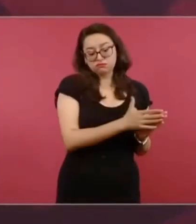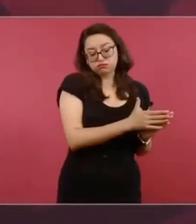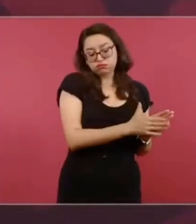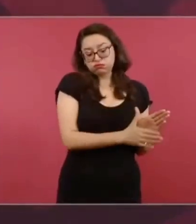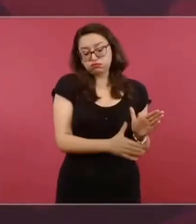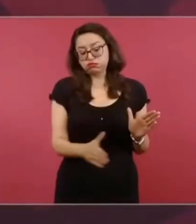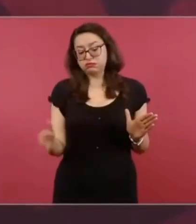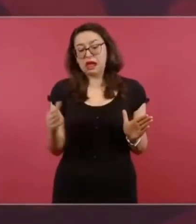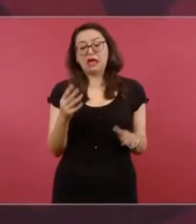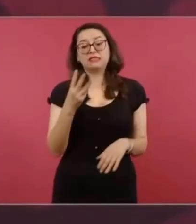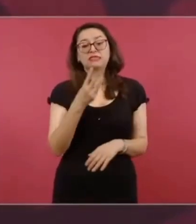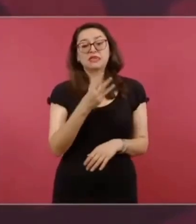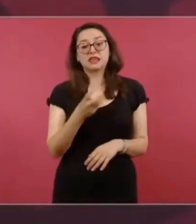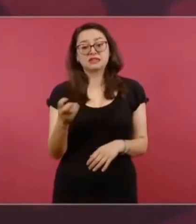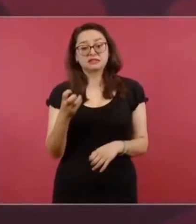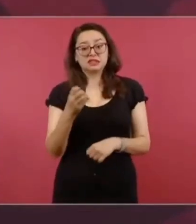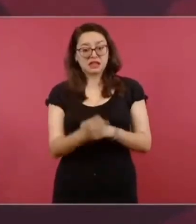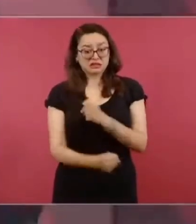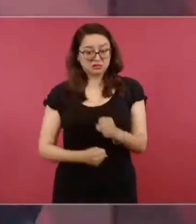colonial